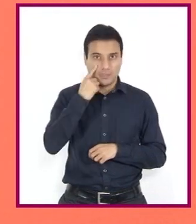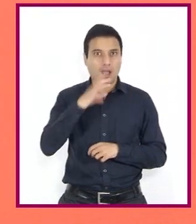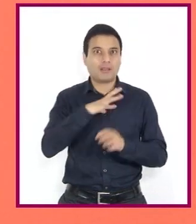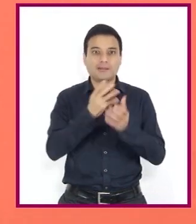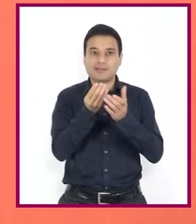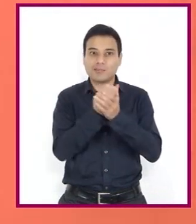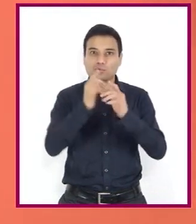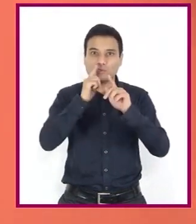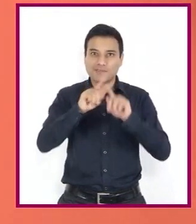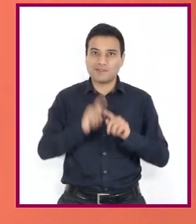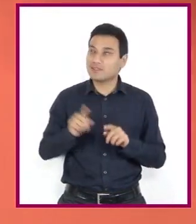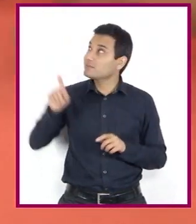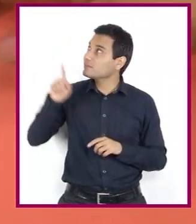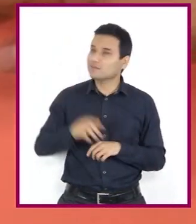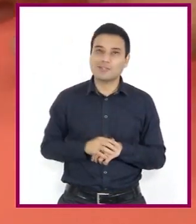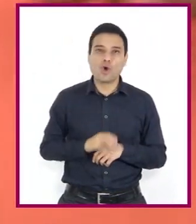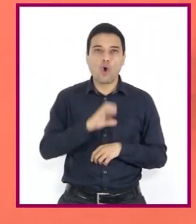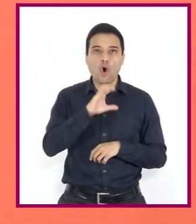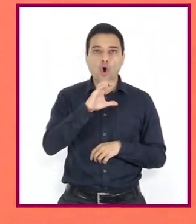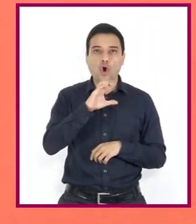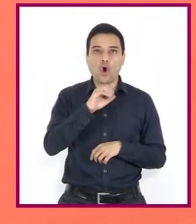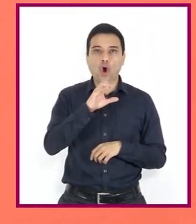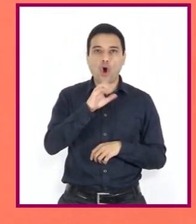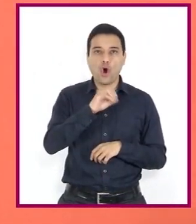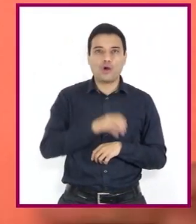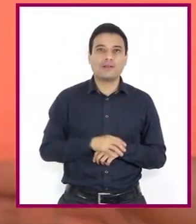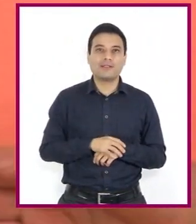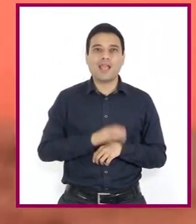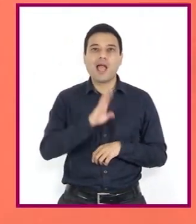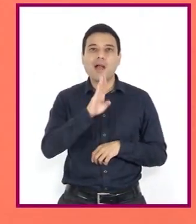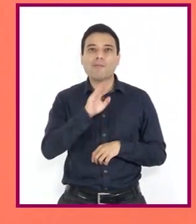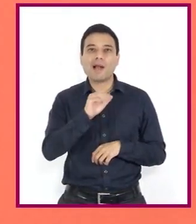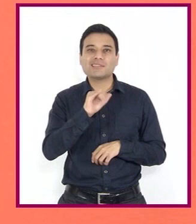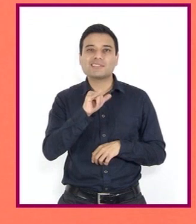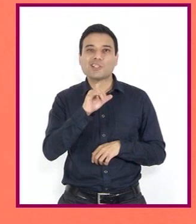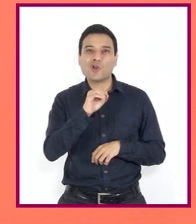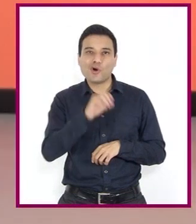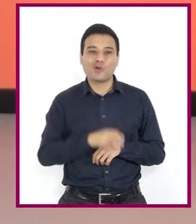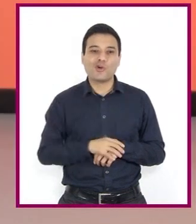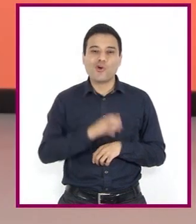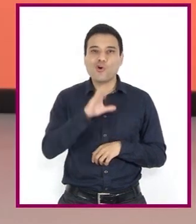ellas, como cocos, bacilos e inclusive colonias.